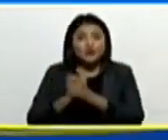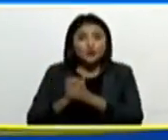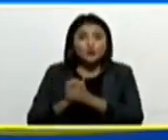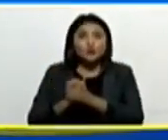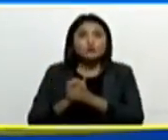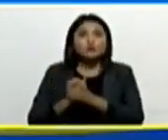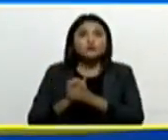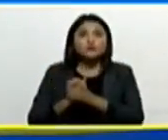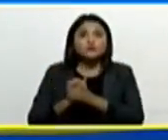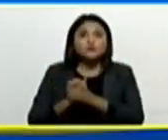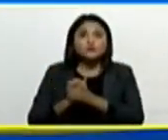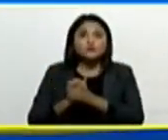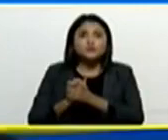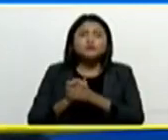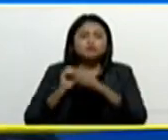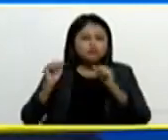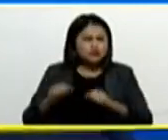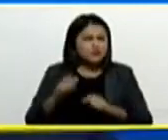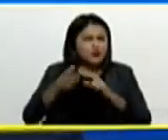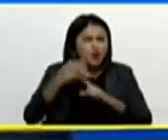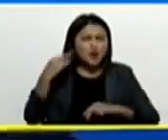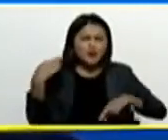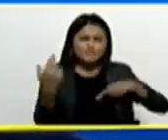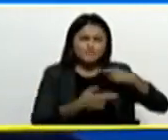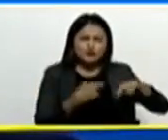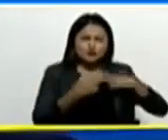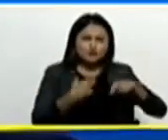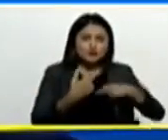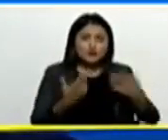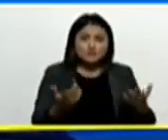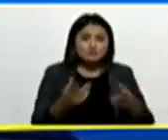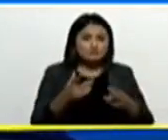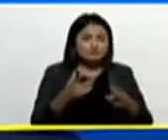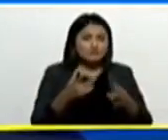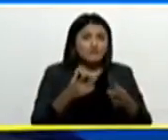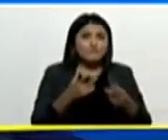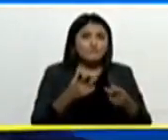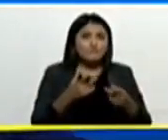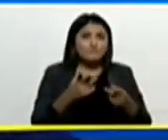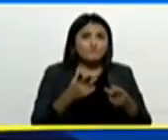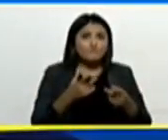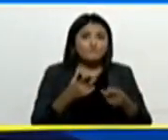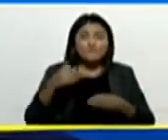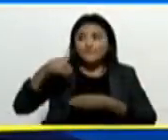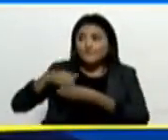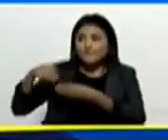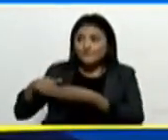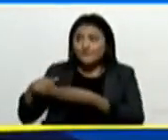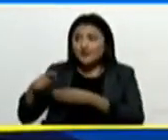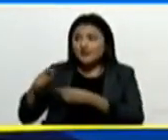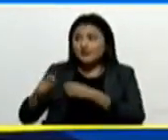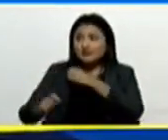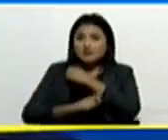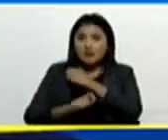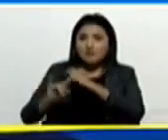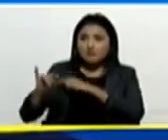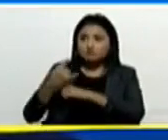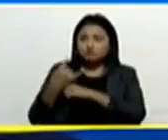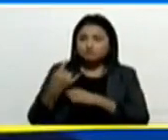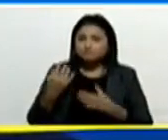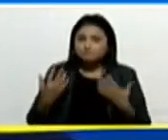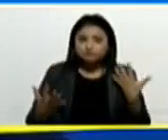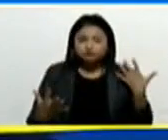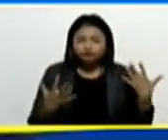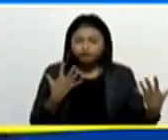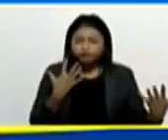insistían: si no vamos a una revolución armada aquí, no. Si vamos a elecciones nos van a hacer trampa, nos van a hacer fraude.